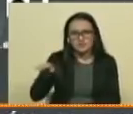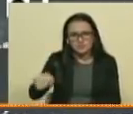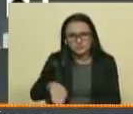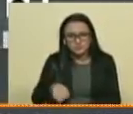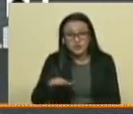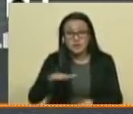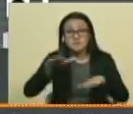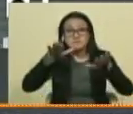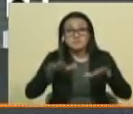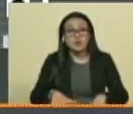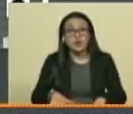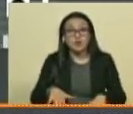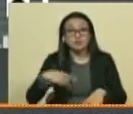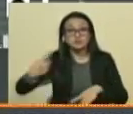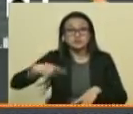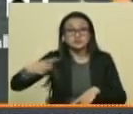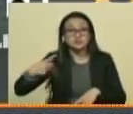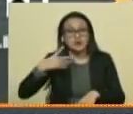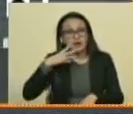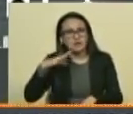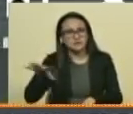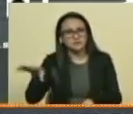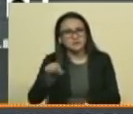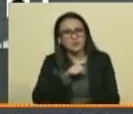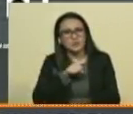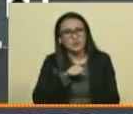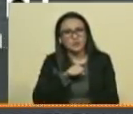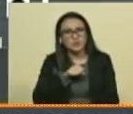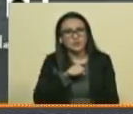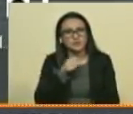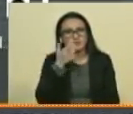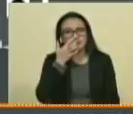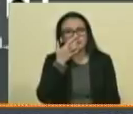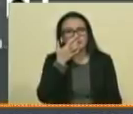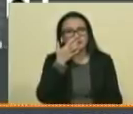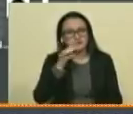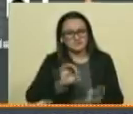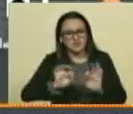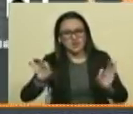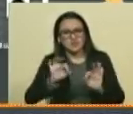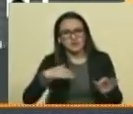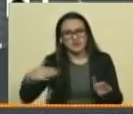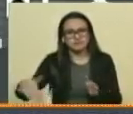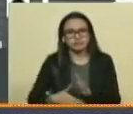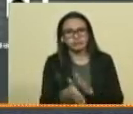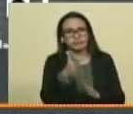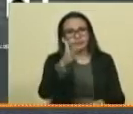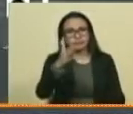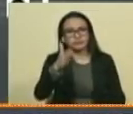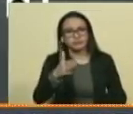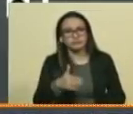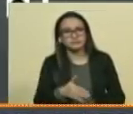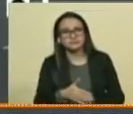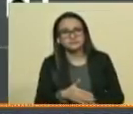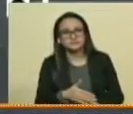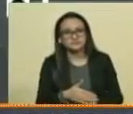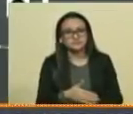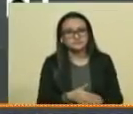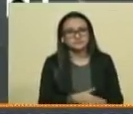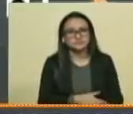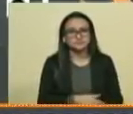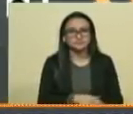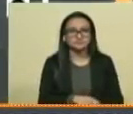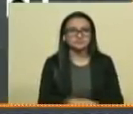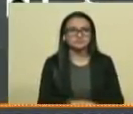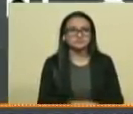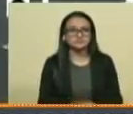pararon a velocidad del tren y pudieron darse cuenta de una serie de cabillas y piedras que se habían colocado, los habían colocado en